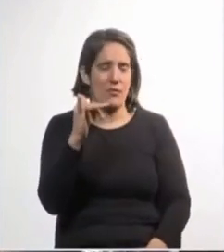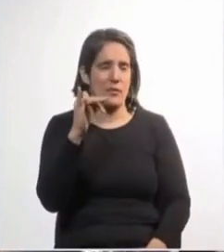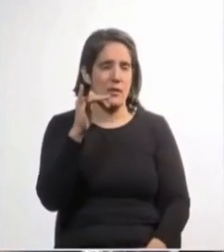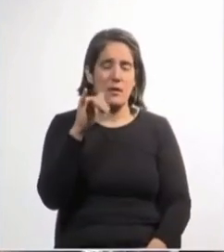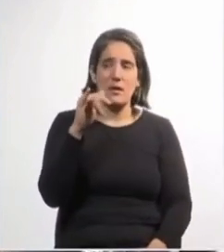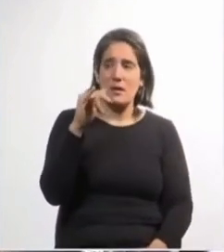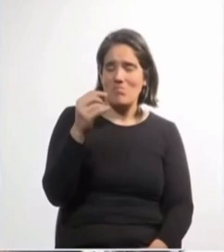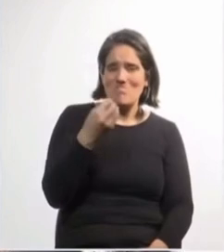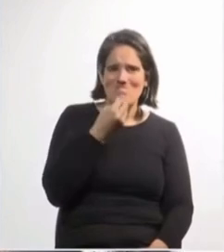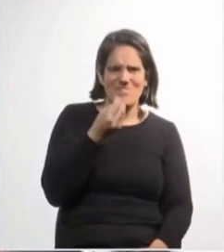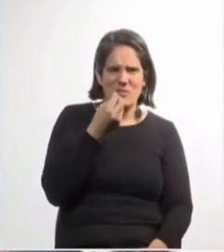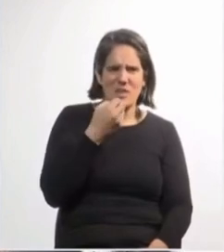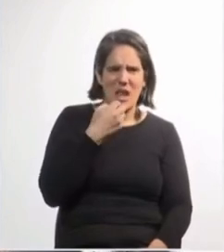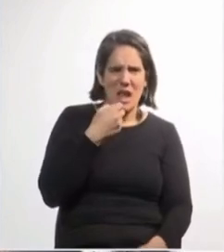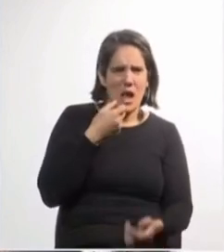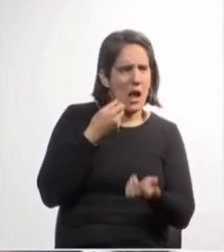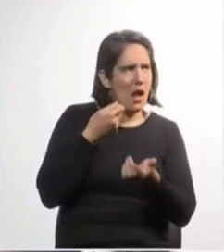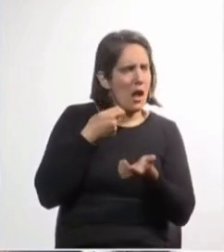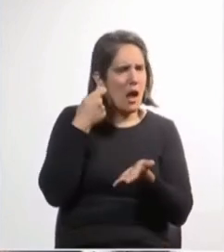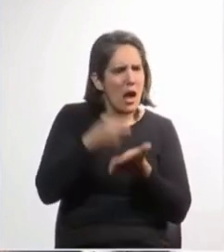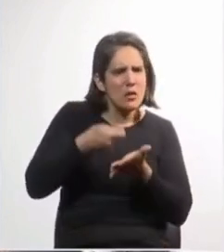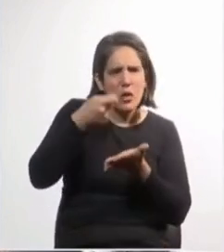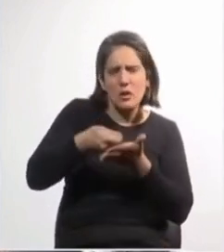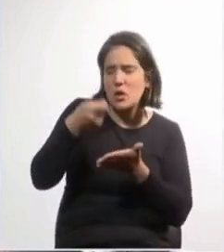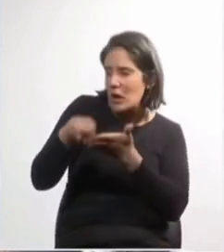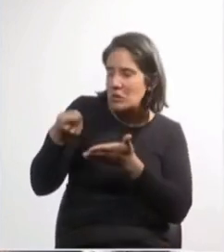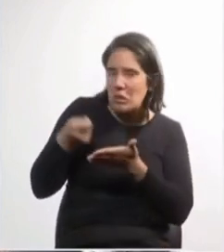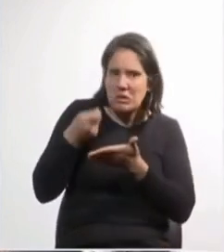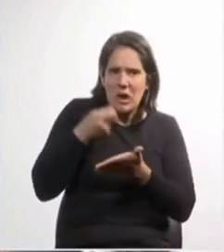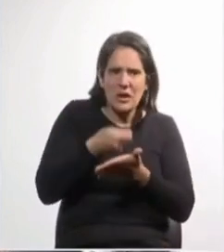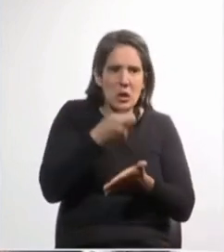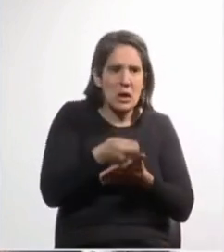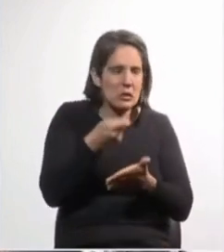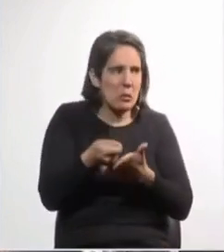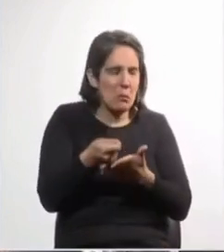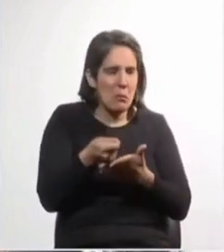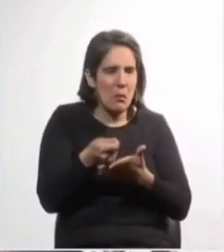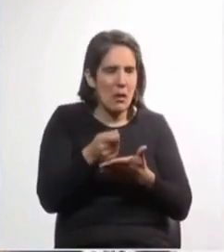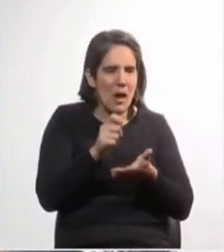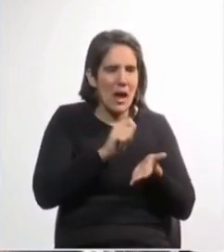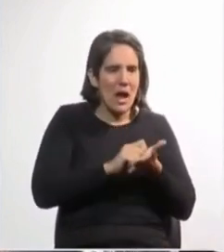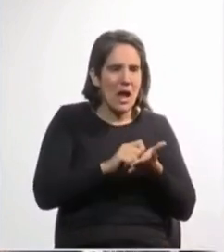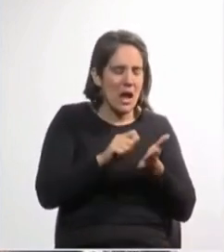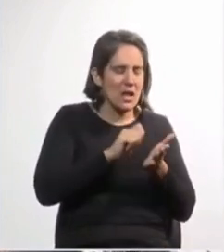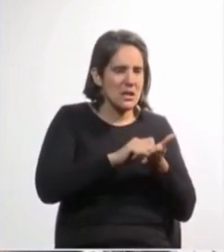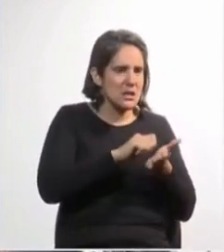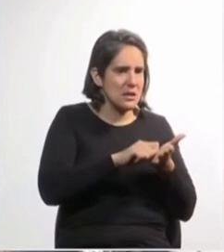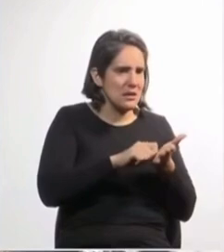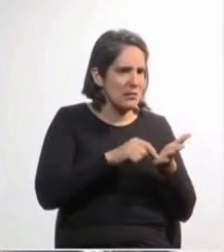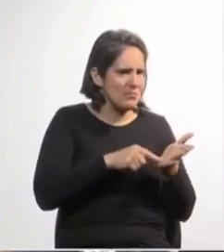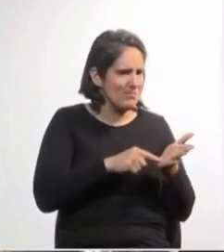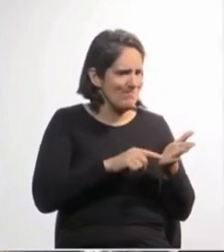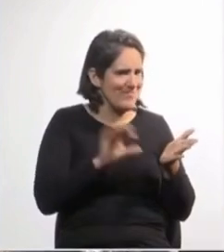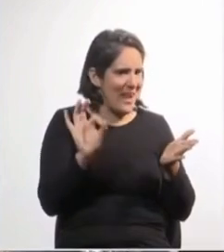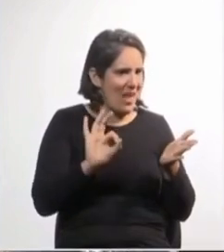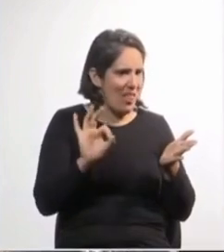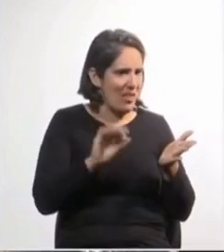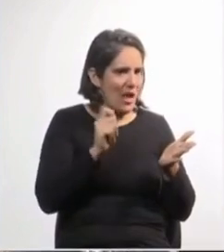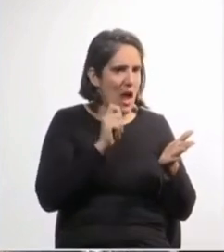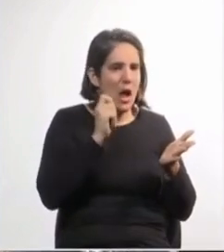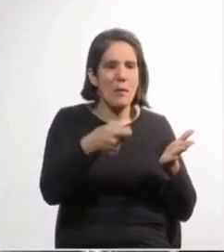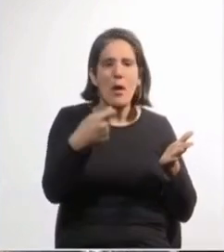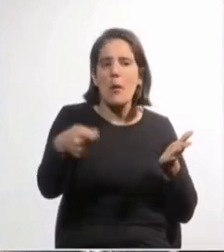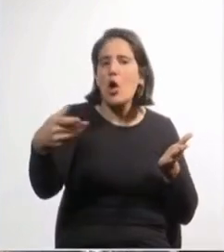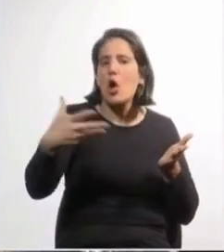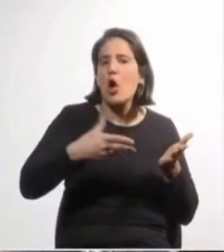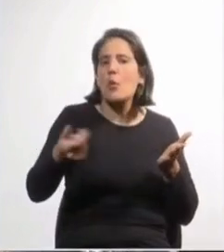haya muchos gastos que no se están registrando en el gasto público. Hay